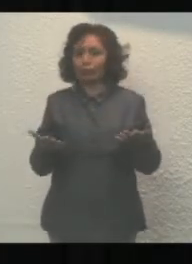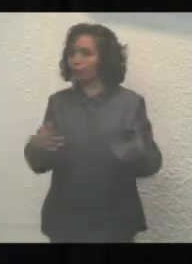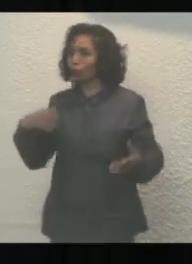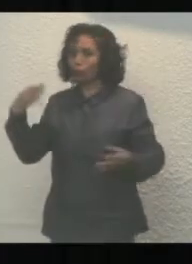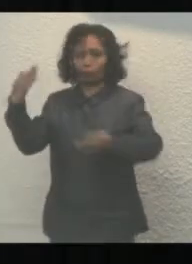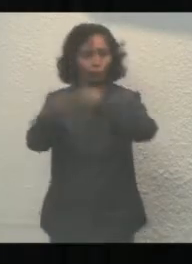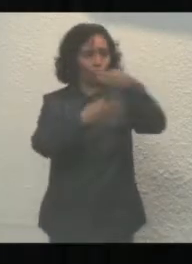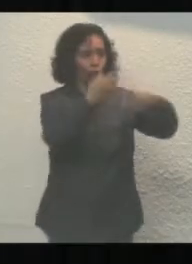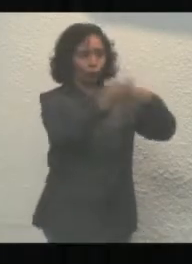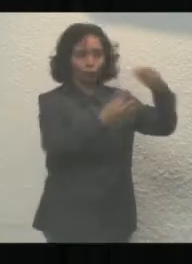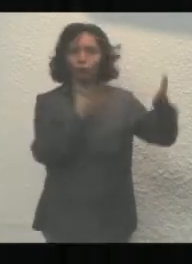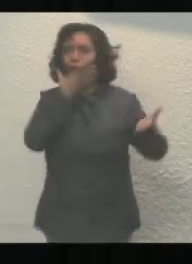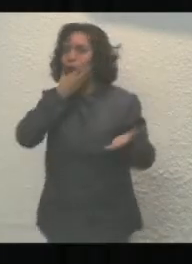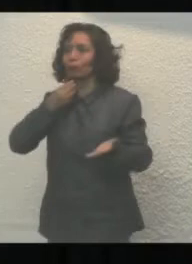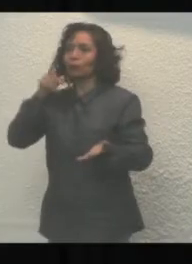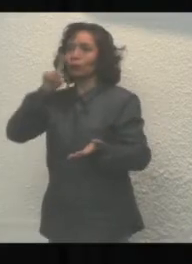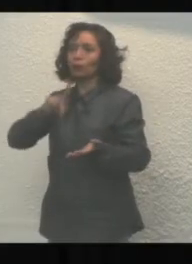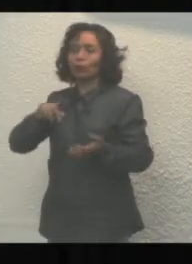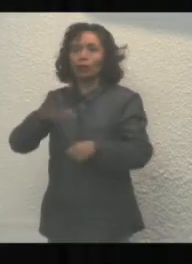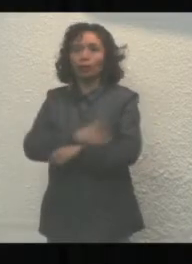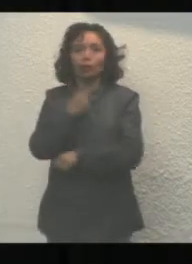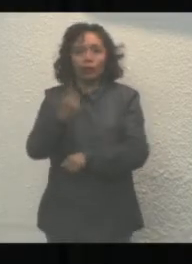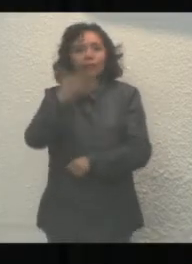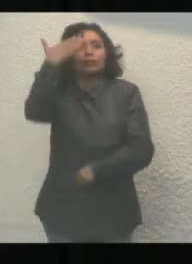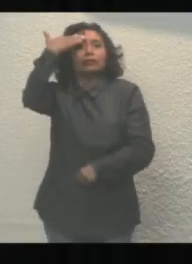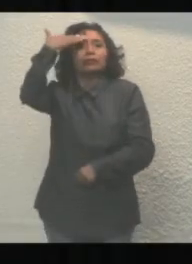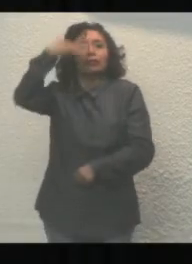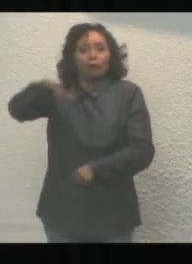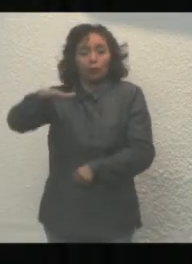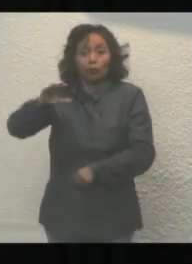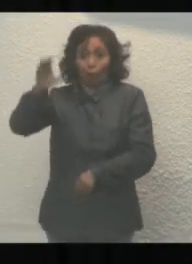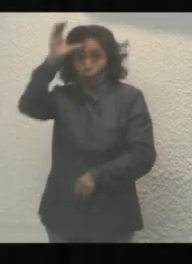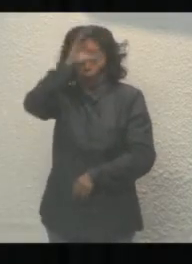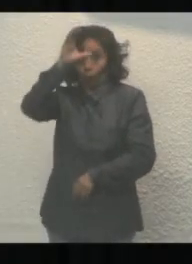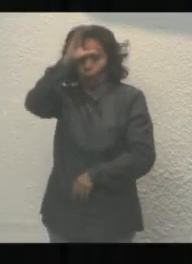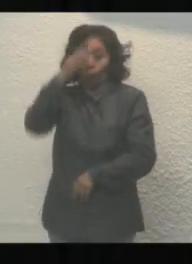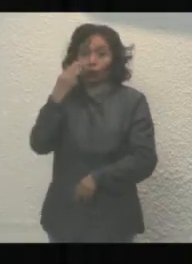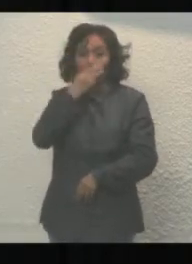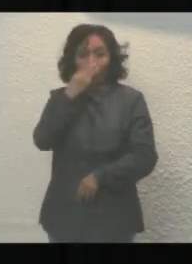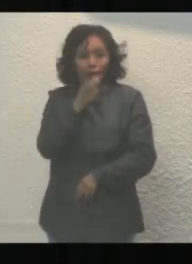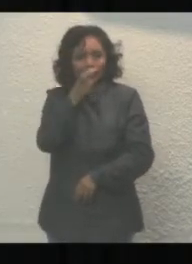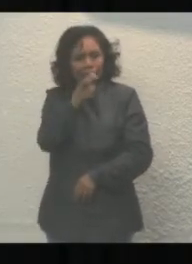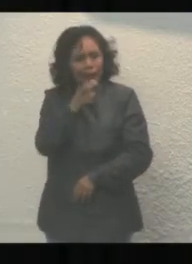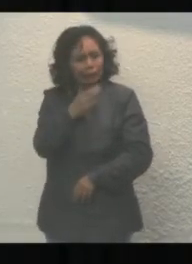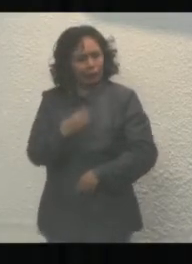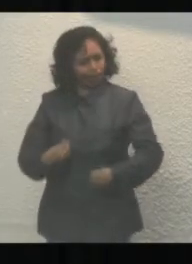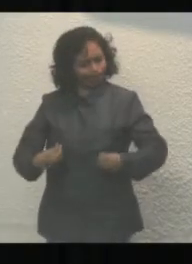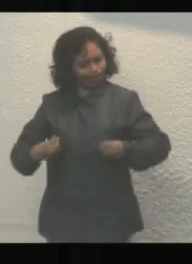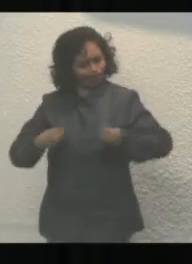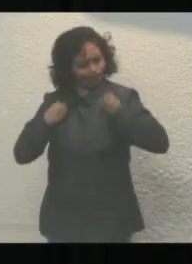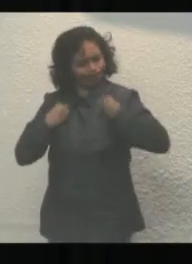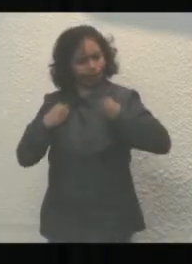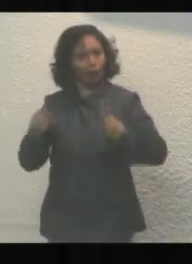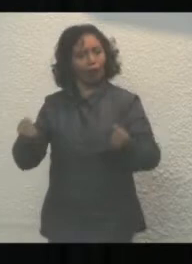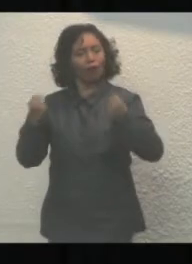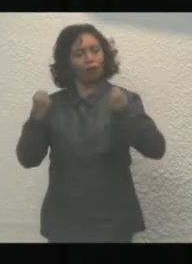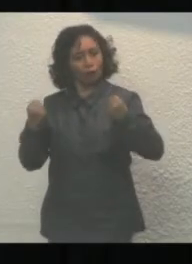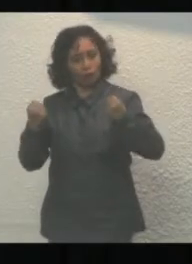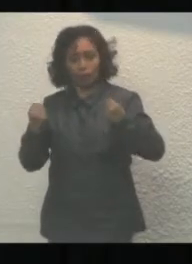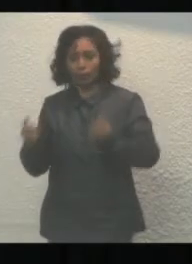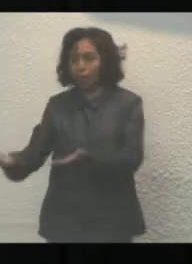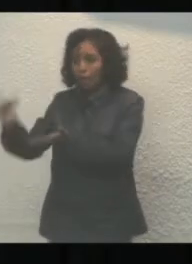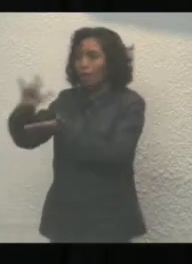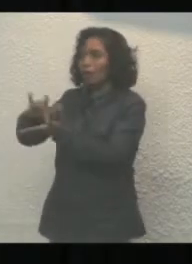todas y todos, porque sabemos que nuestra cultura maya está viva gracias a la lucha de